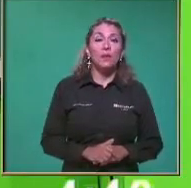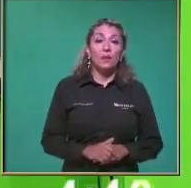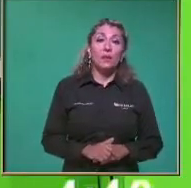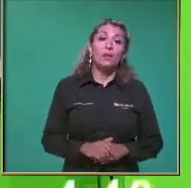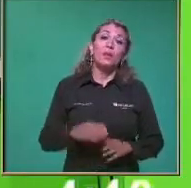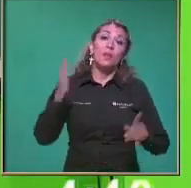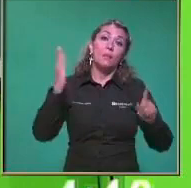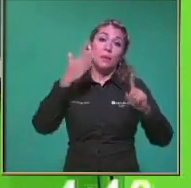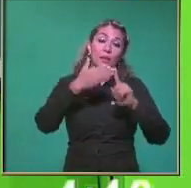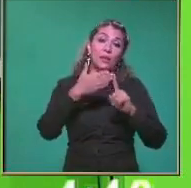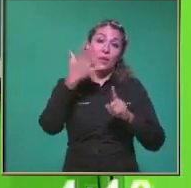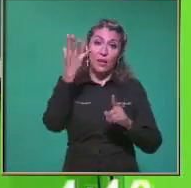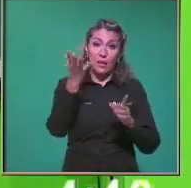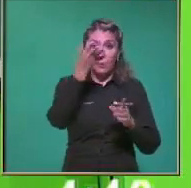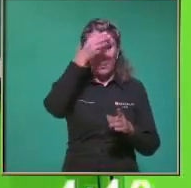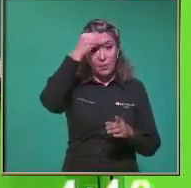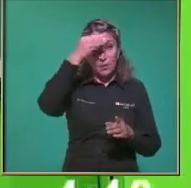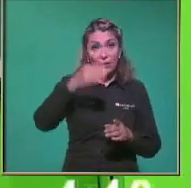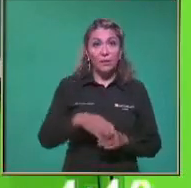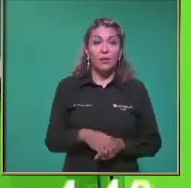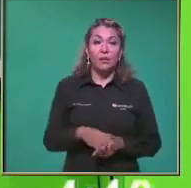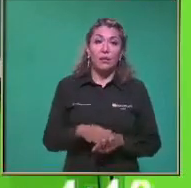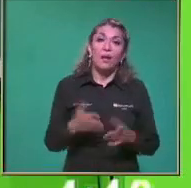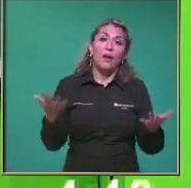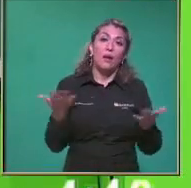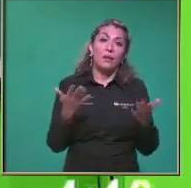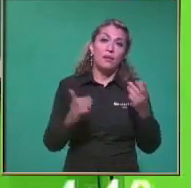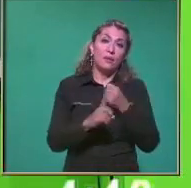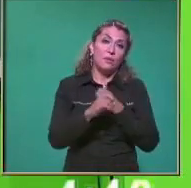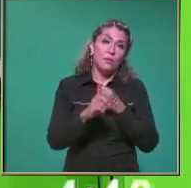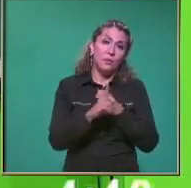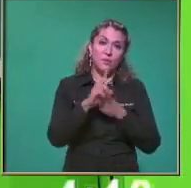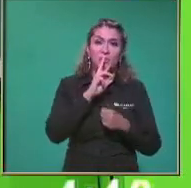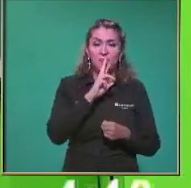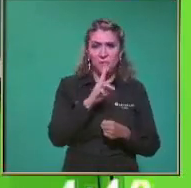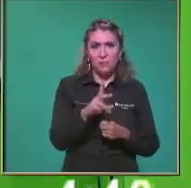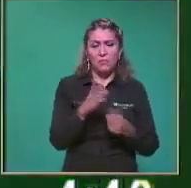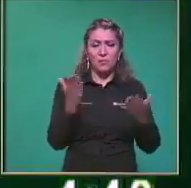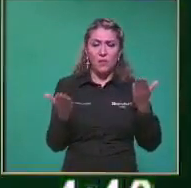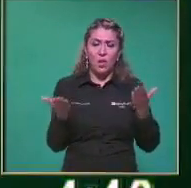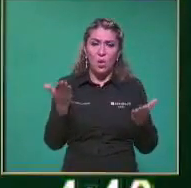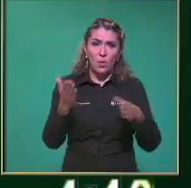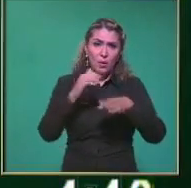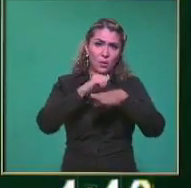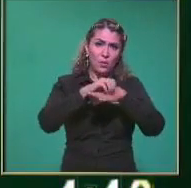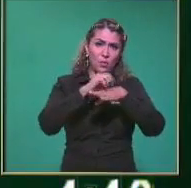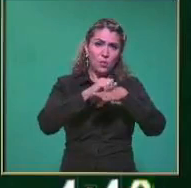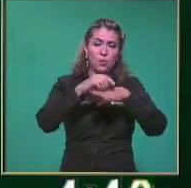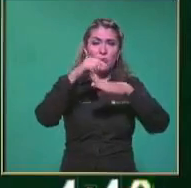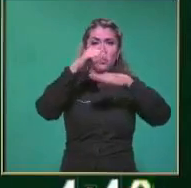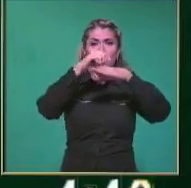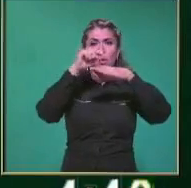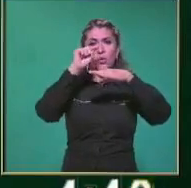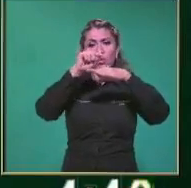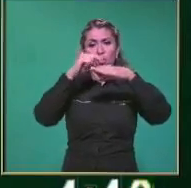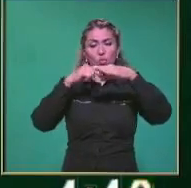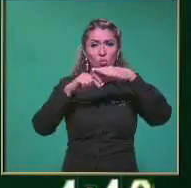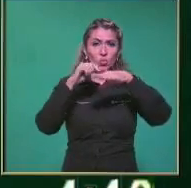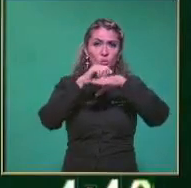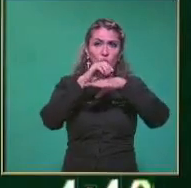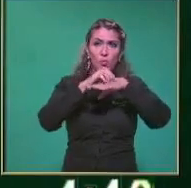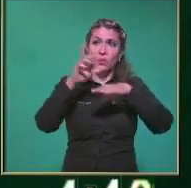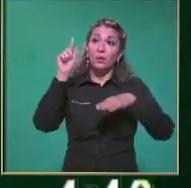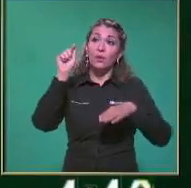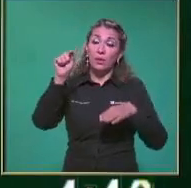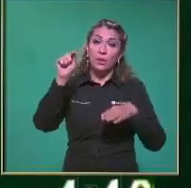énfasis, acuérdense que siempre tenemos un énfasis, resolver problemas que implican comparar fracciones y decimales. O sea, realmente el énfasis está muy sencillo,